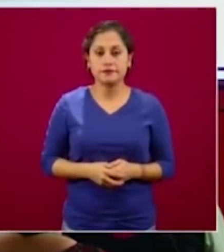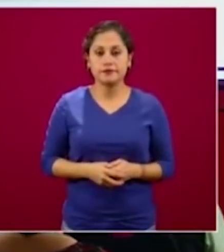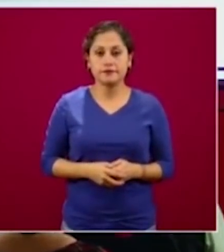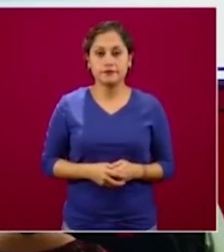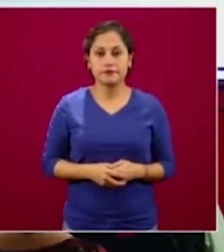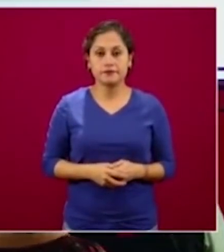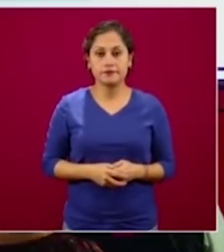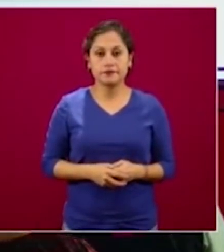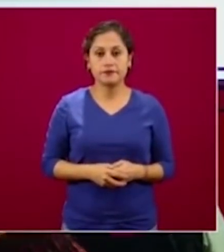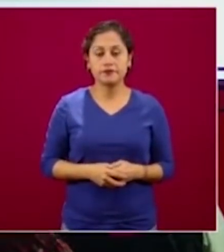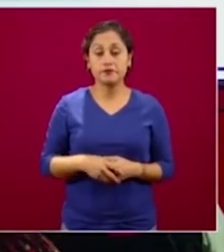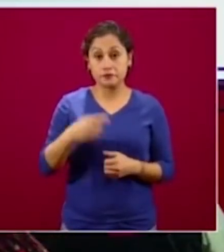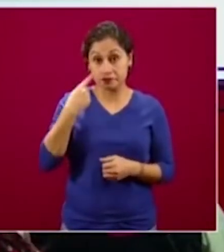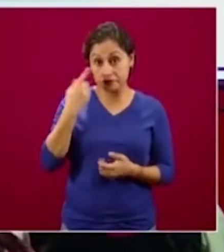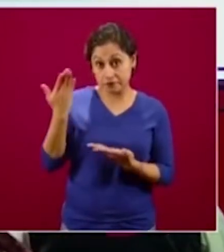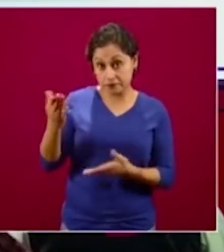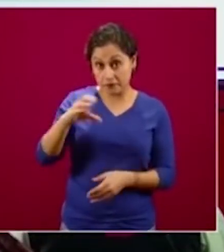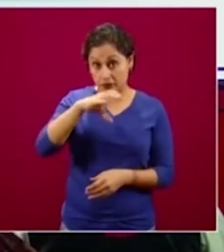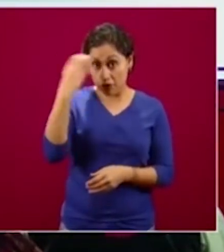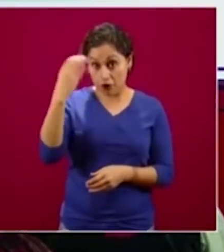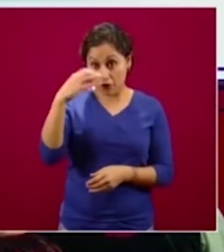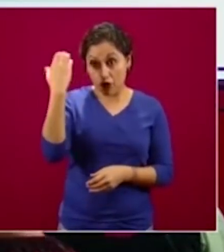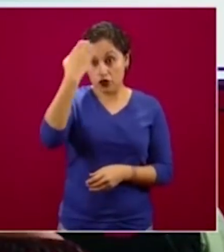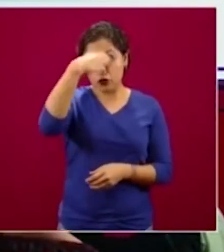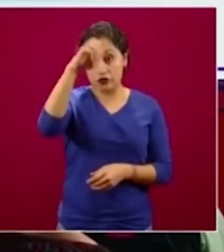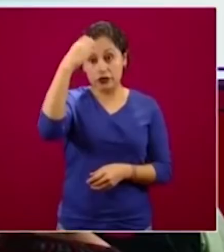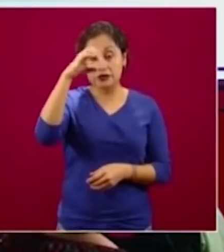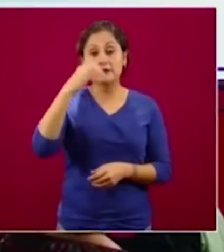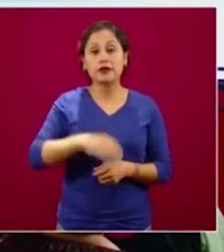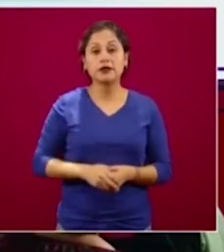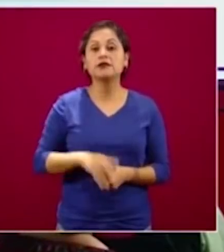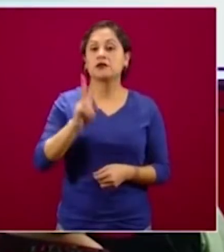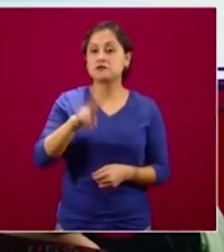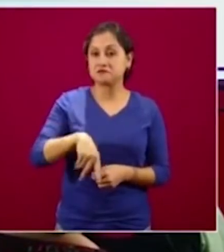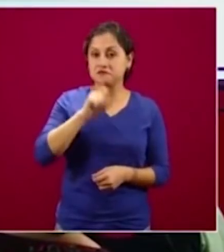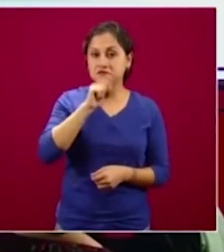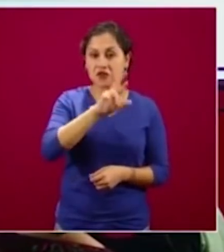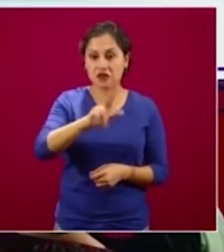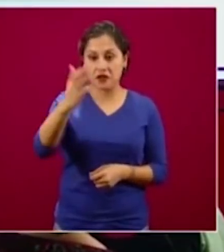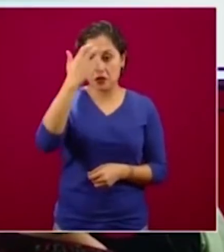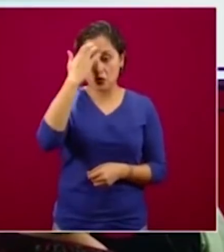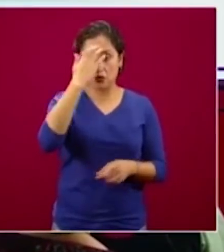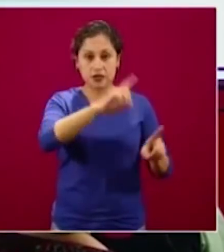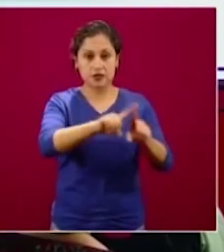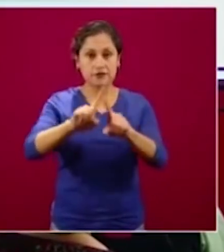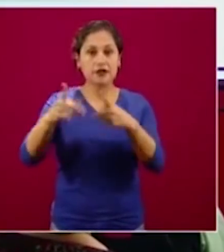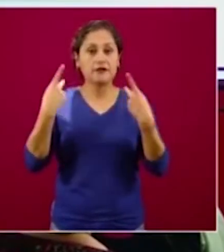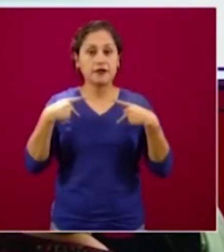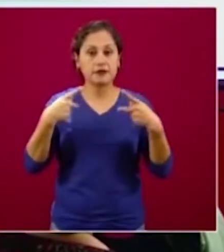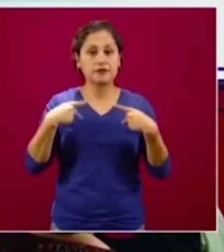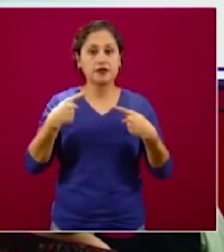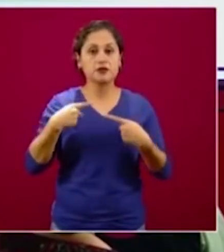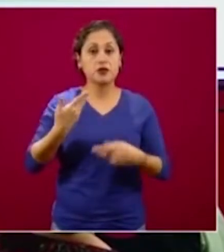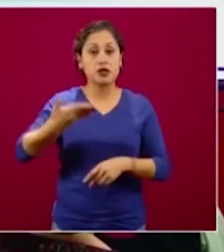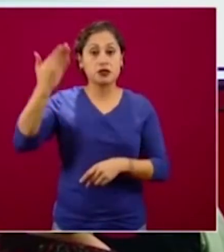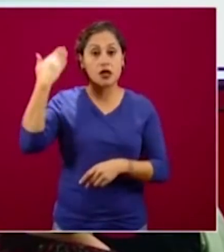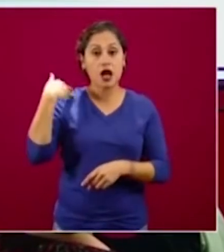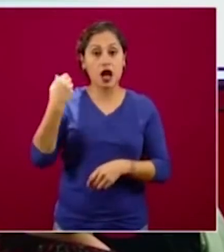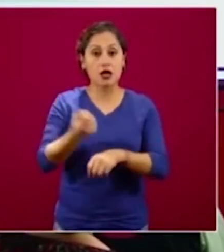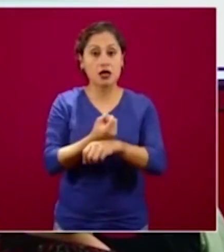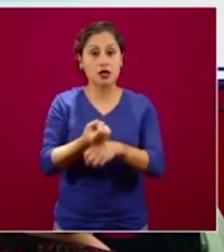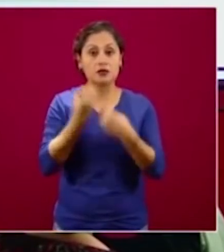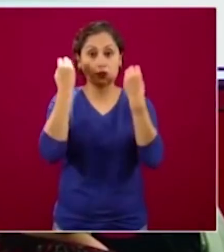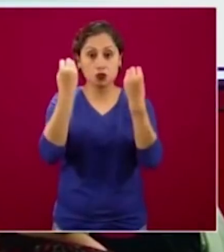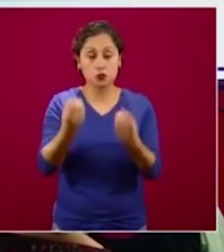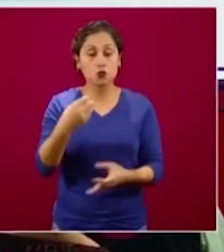Y algunas fotos de experiencia y que sirva también para agradecer y reconocer a todas las personas que se han convertido en donantes